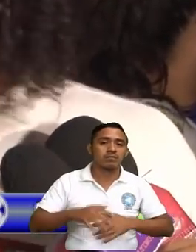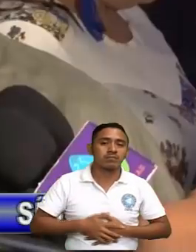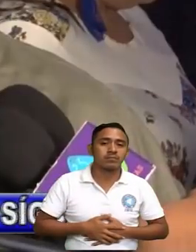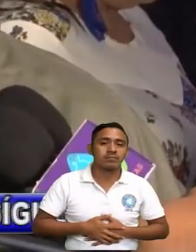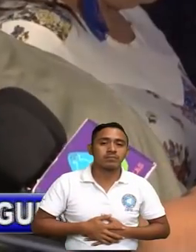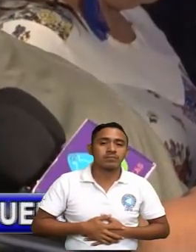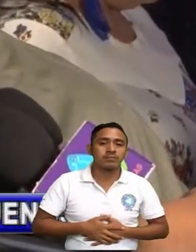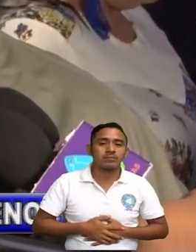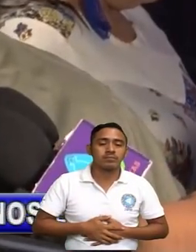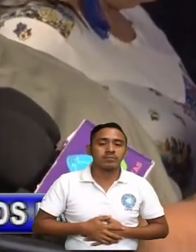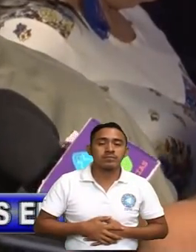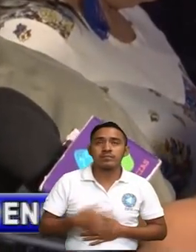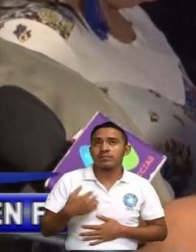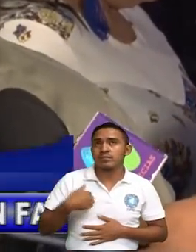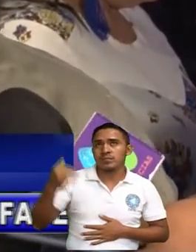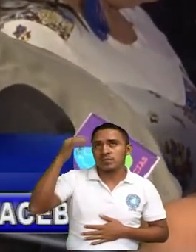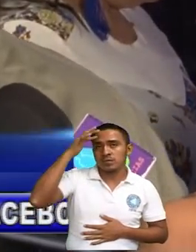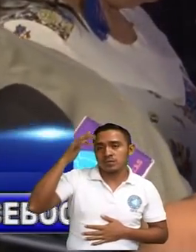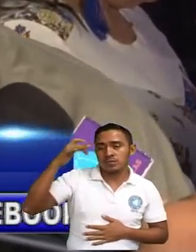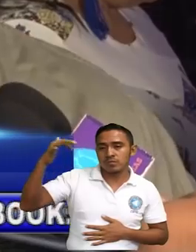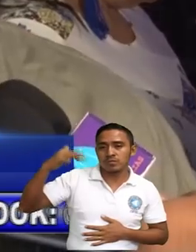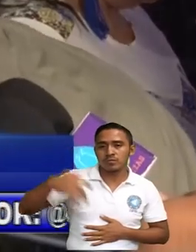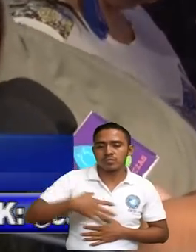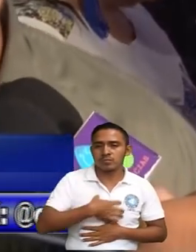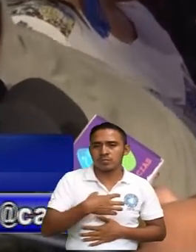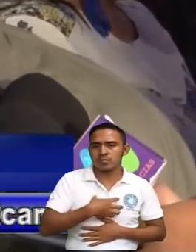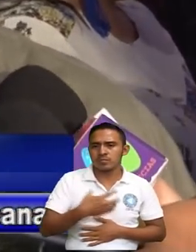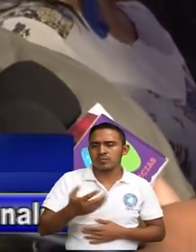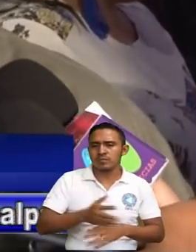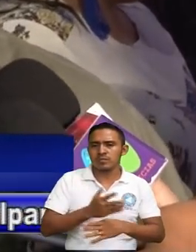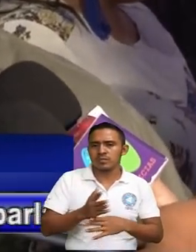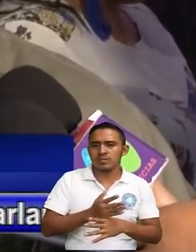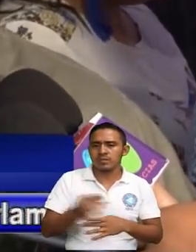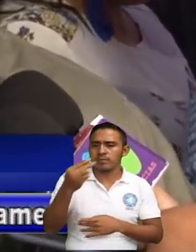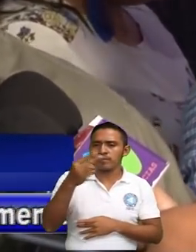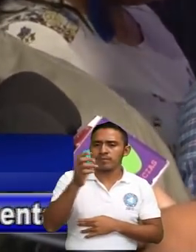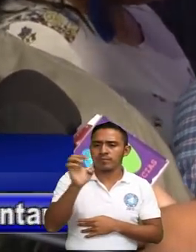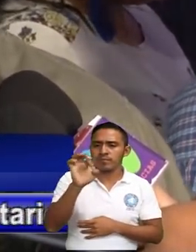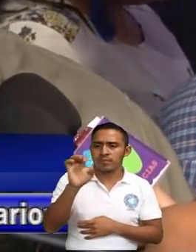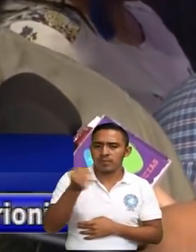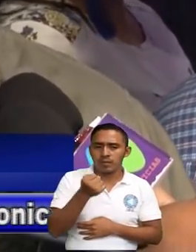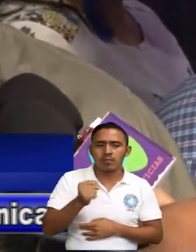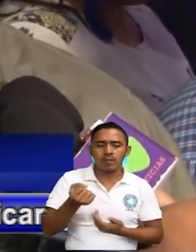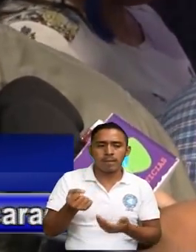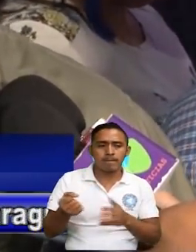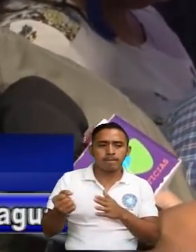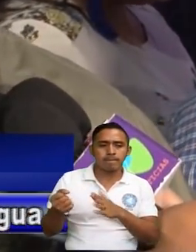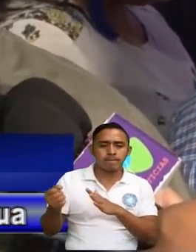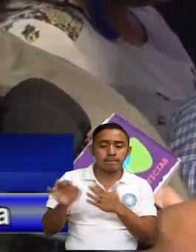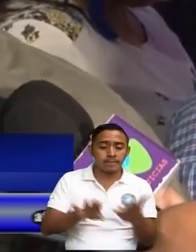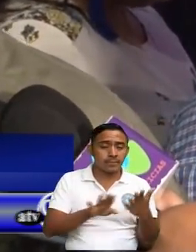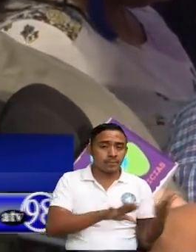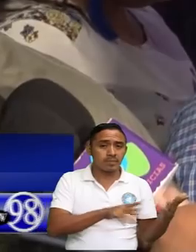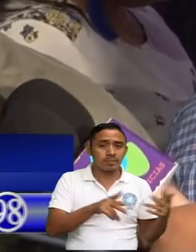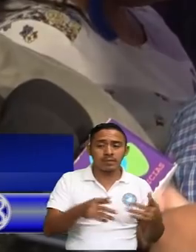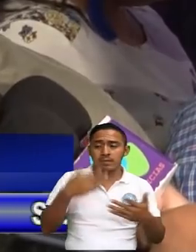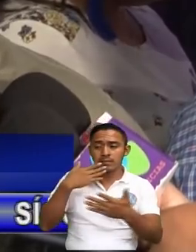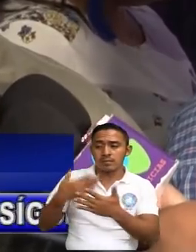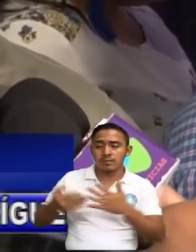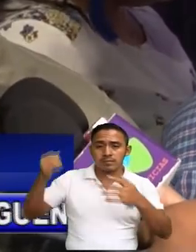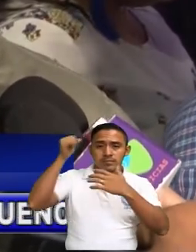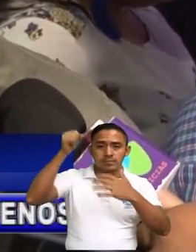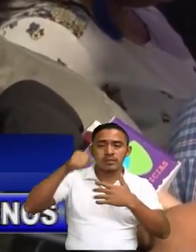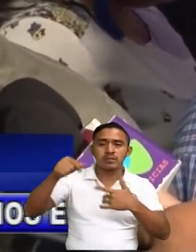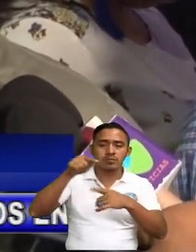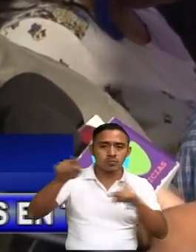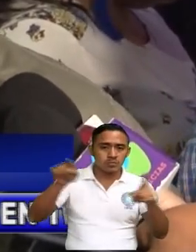libertad. Fue el sueño de cada uno de los héroes y mártires que estuviéramos en paz, y gracias a nuestra revolución, nuestra canción